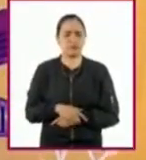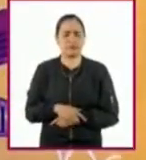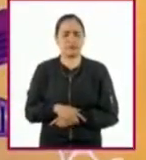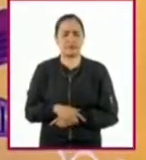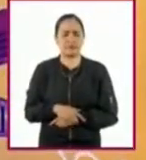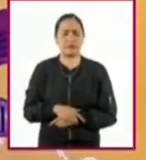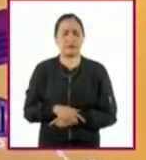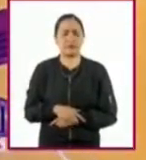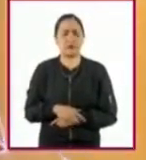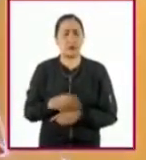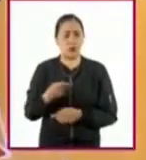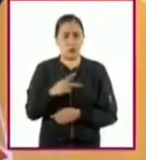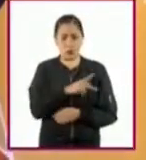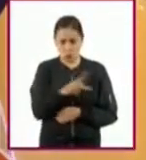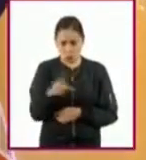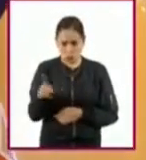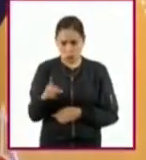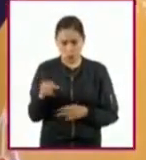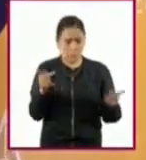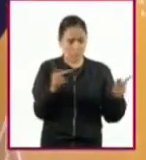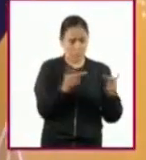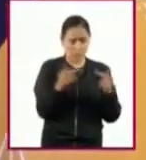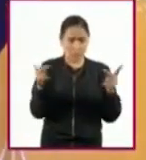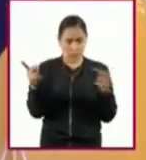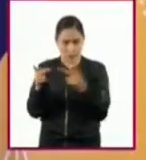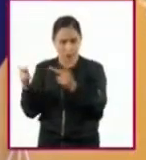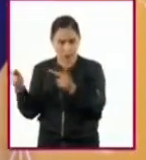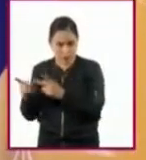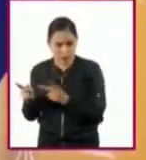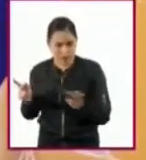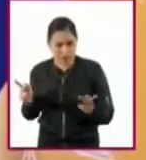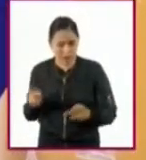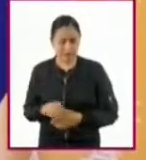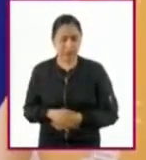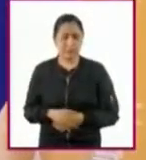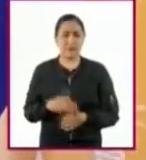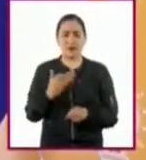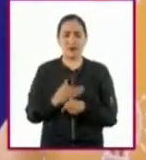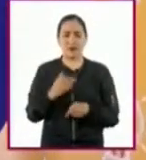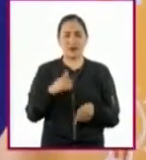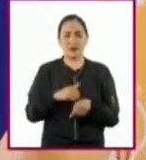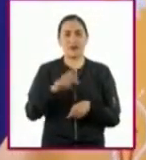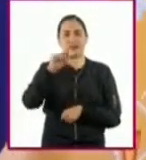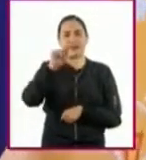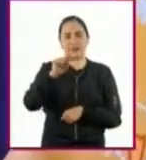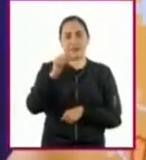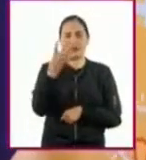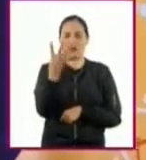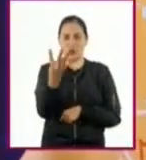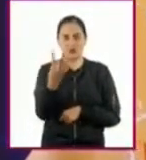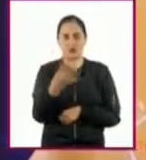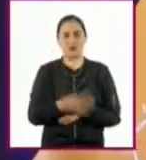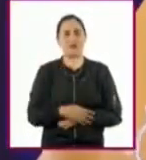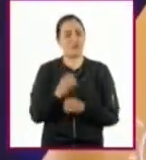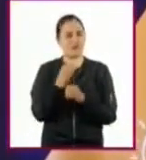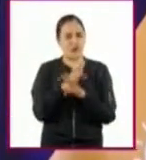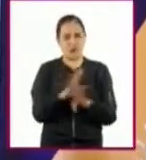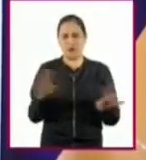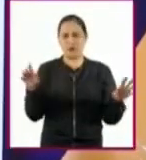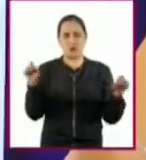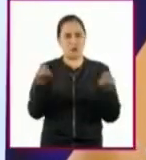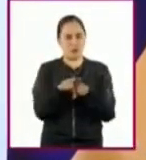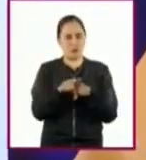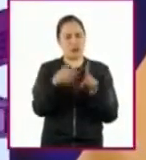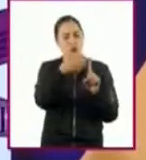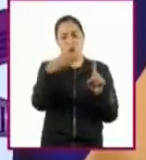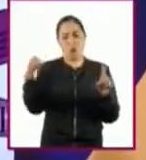verifiquen si todos son congruentes. Analicemos el cuarto triángulo, tenemos dada la misma información y en el mismo